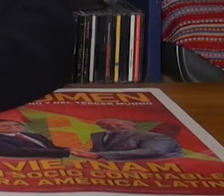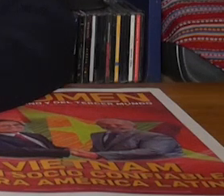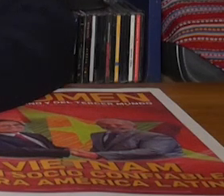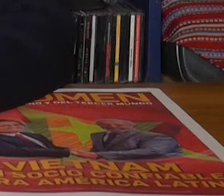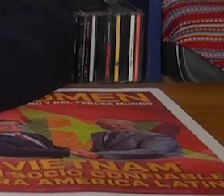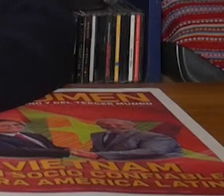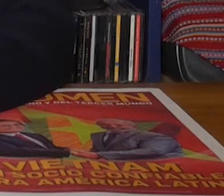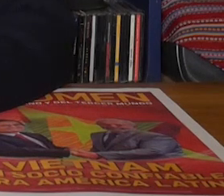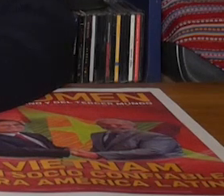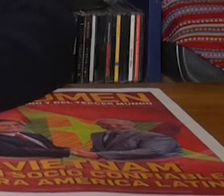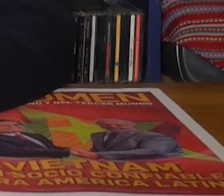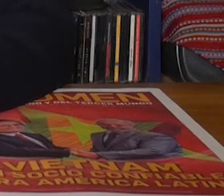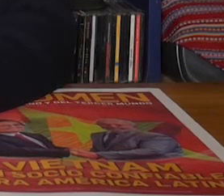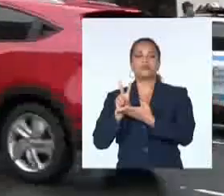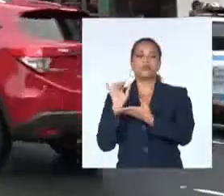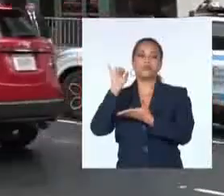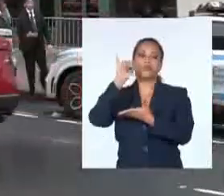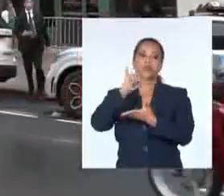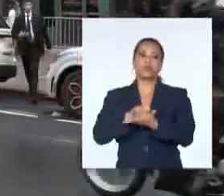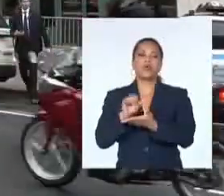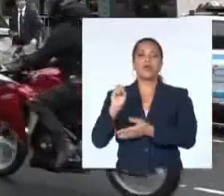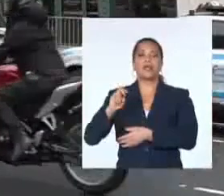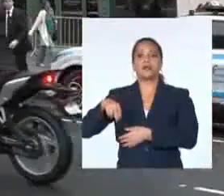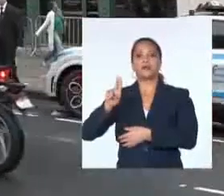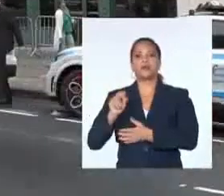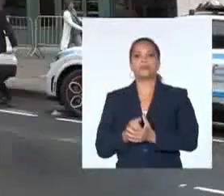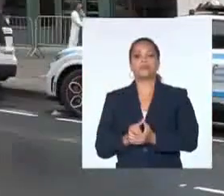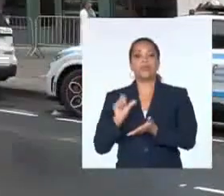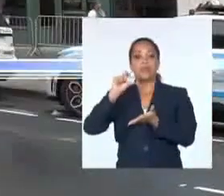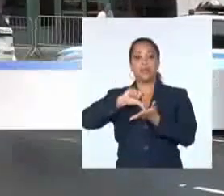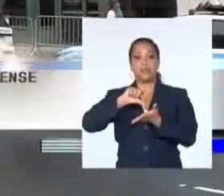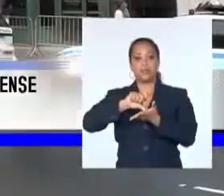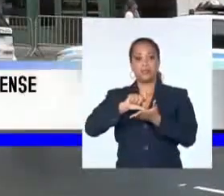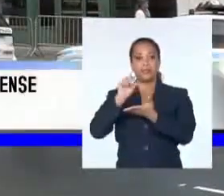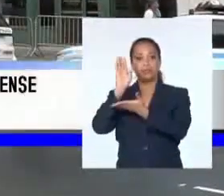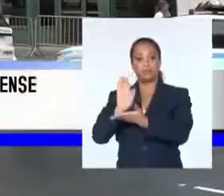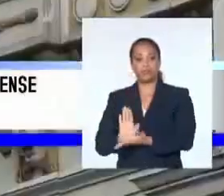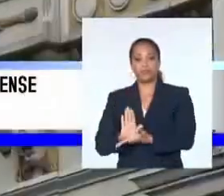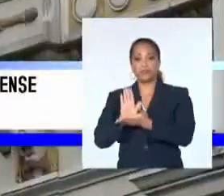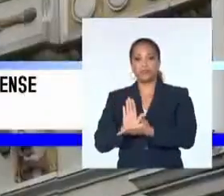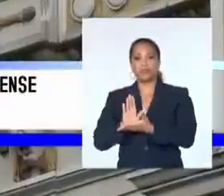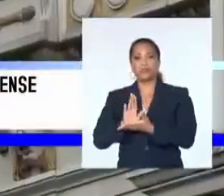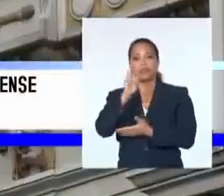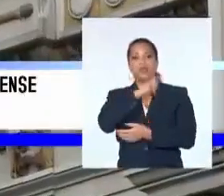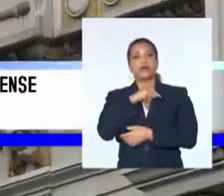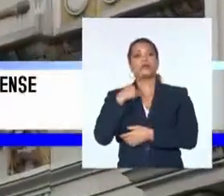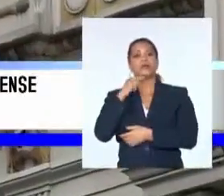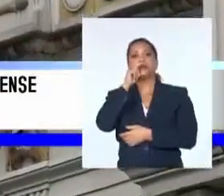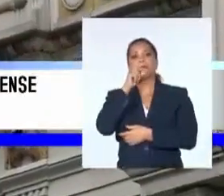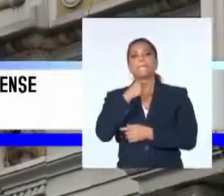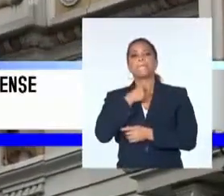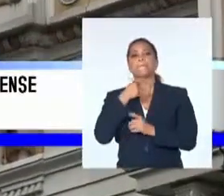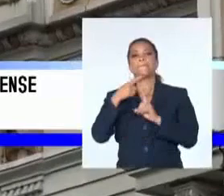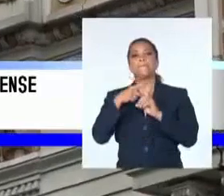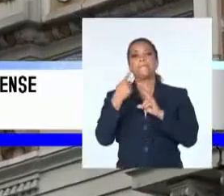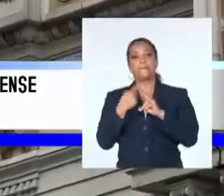la hija de Malcolm X. Vamos al video. Hasta el Centro Memorial y Educacional Malcolm X y doctora Betty Savas, lugar donde el líder y defensor